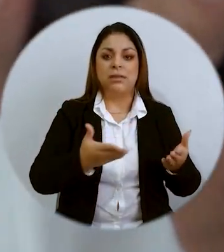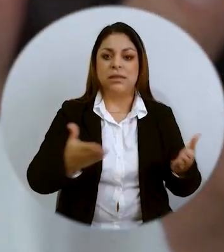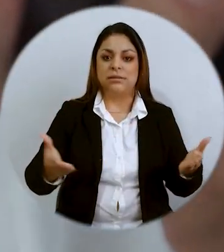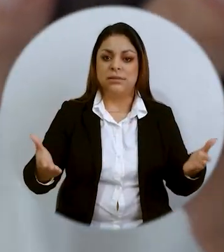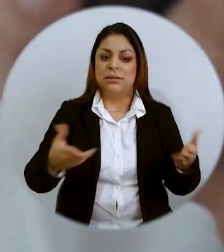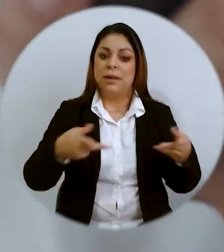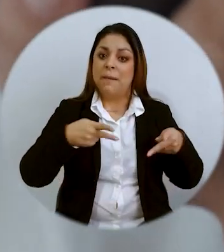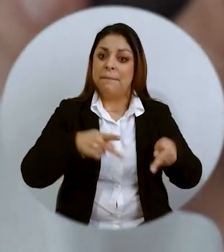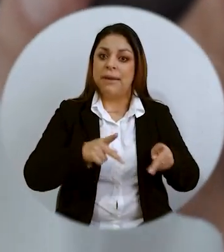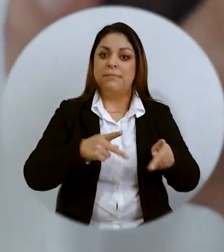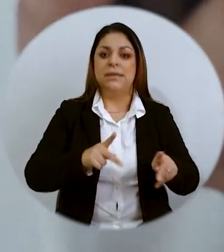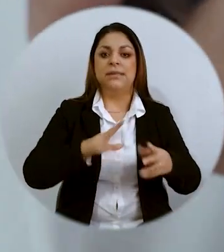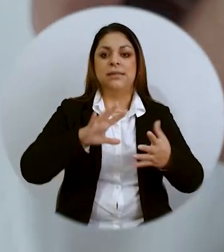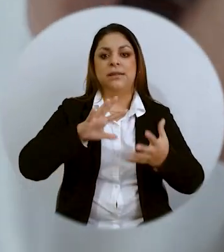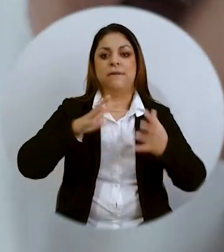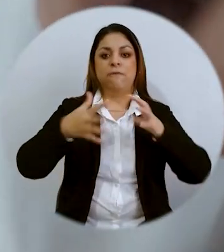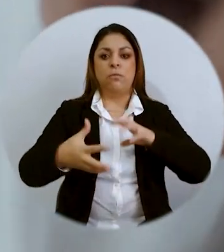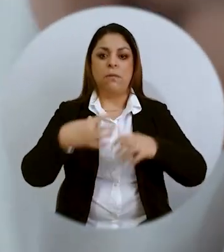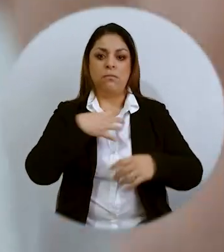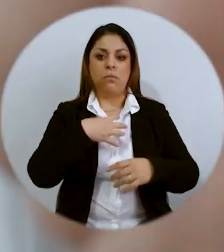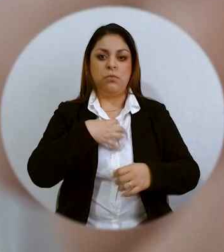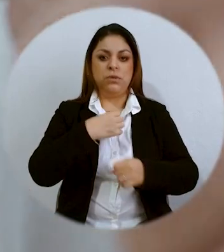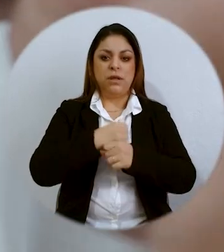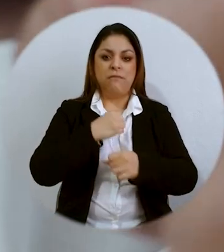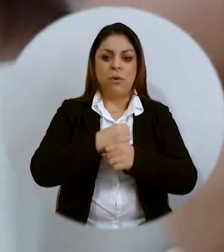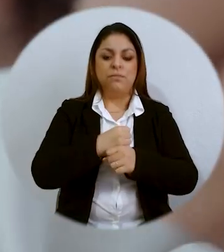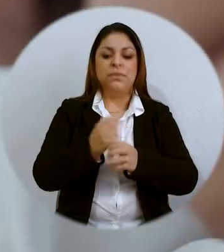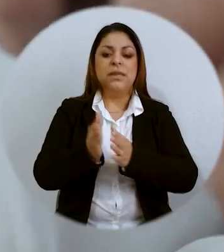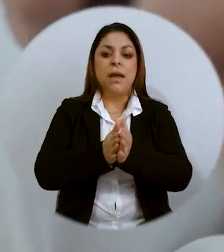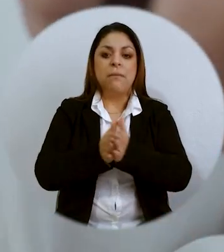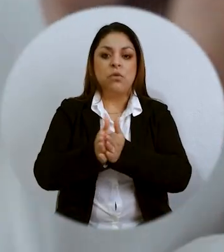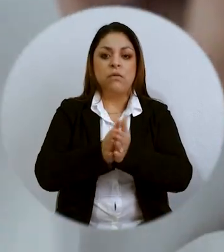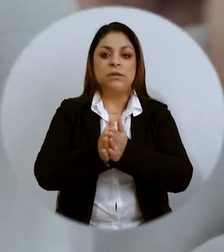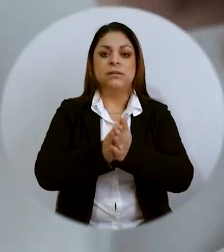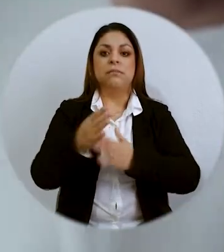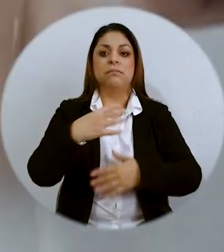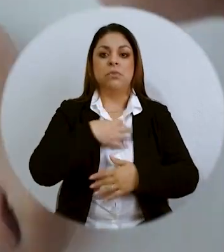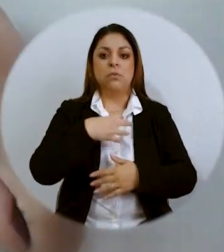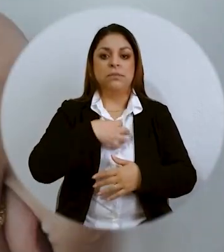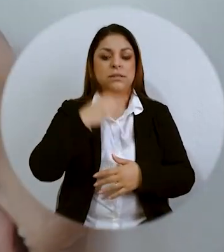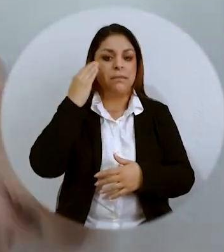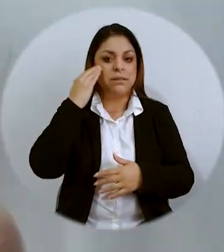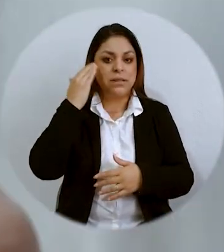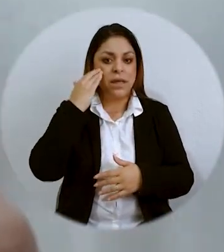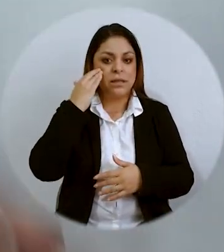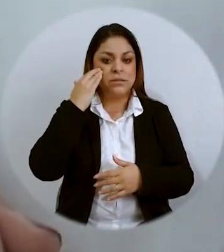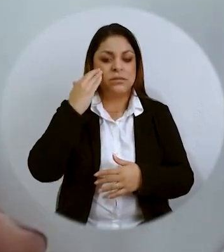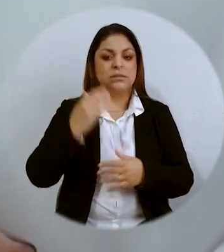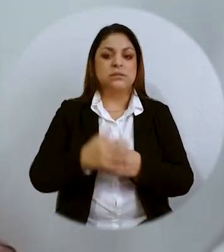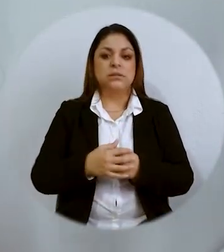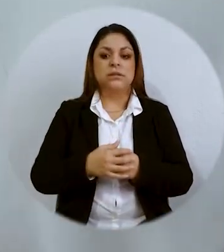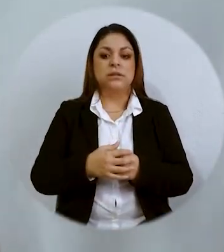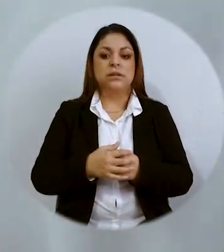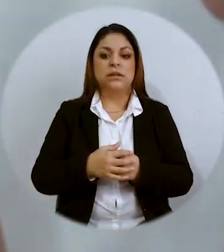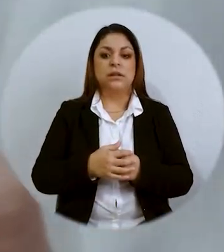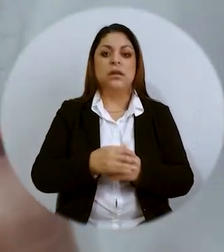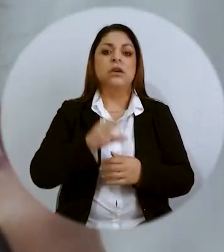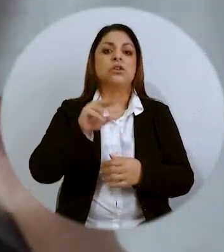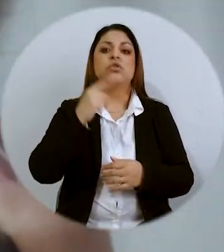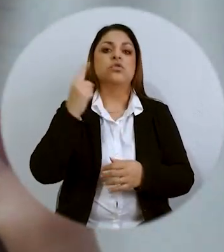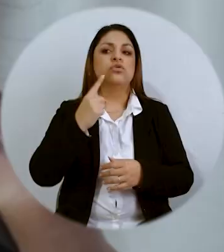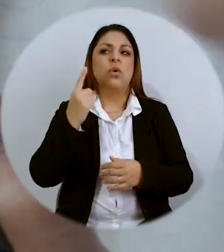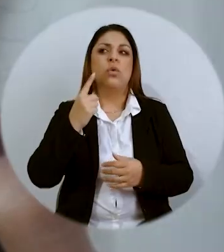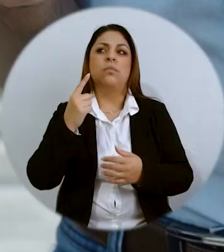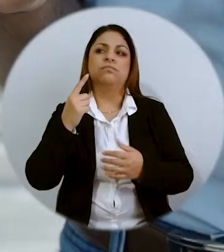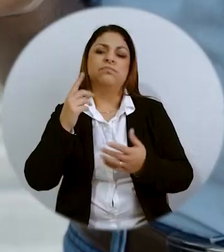permitirían transformar mi propio trabajo y aprovechar mis propias capacidades? Más allá de ciertos mitos